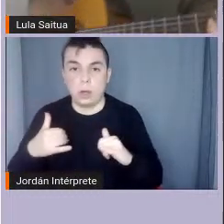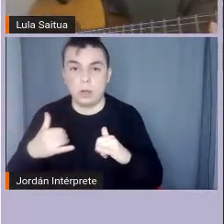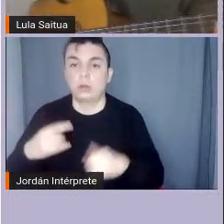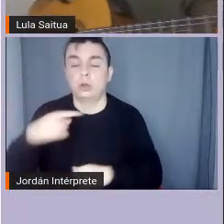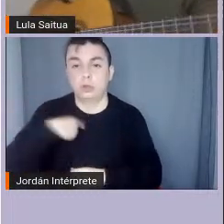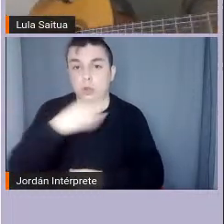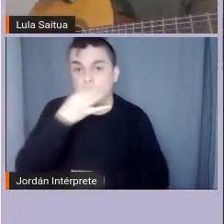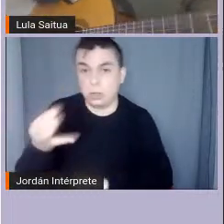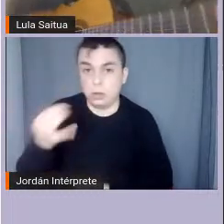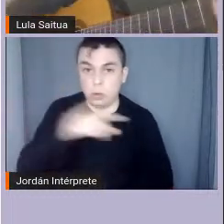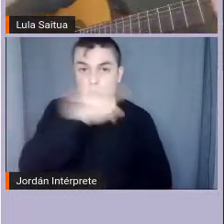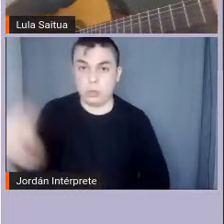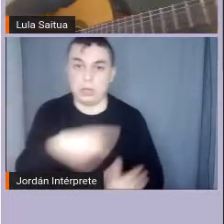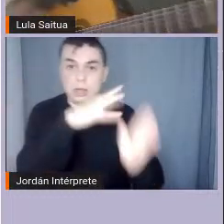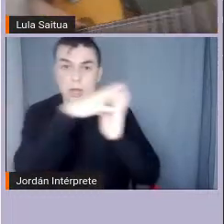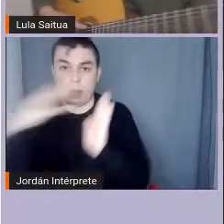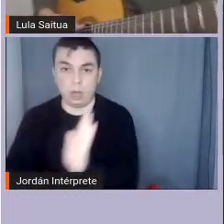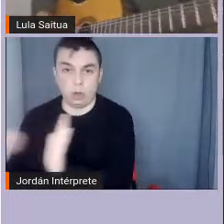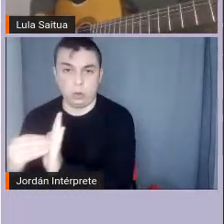repiten.